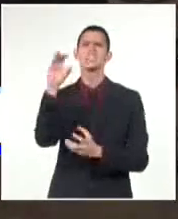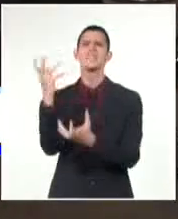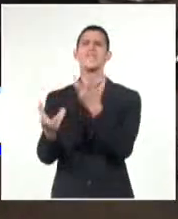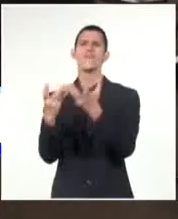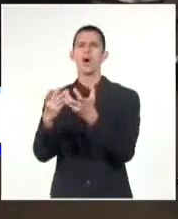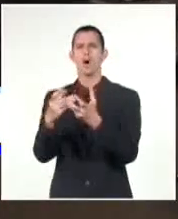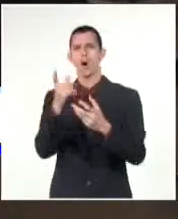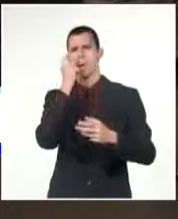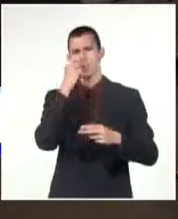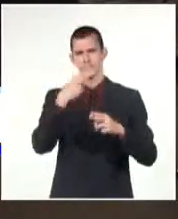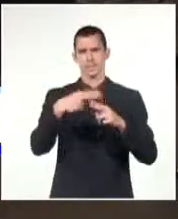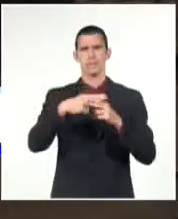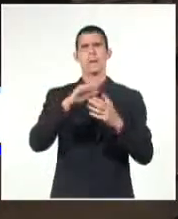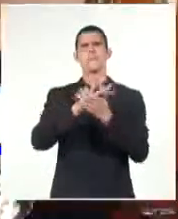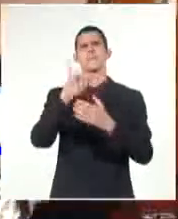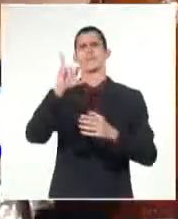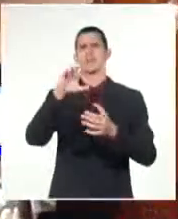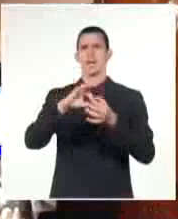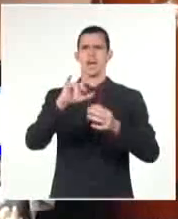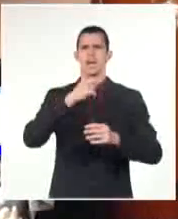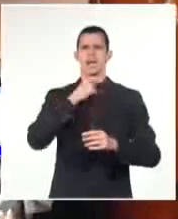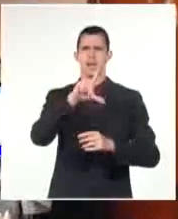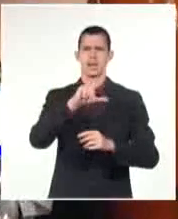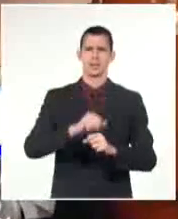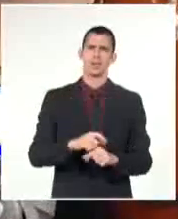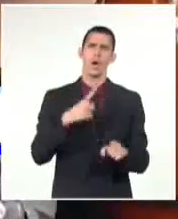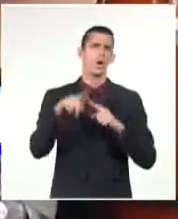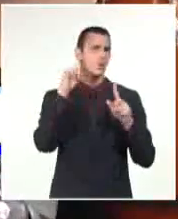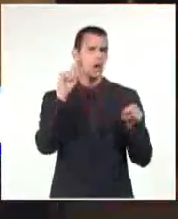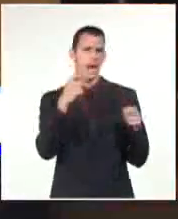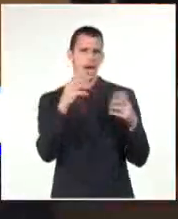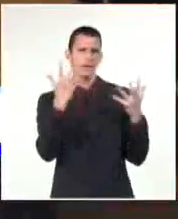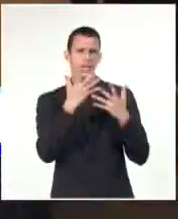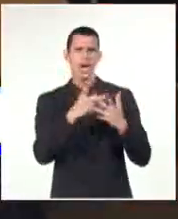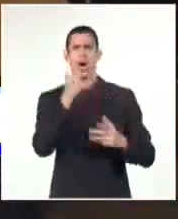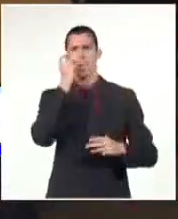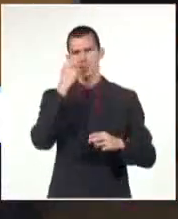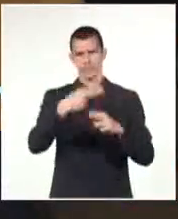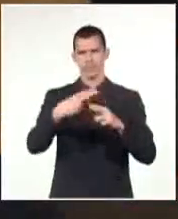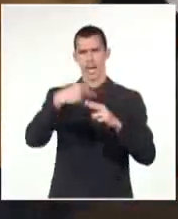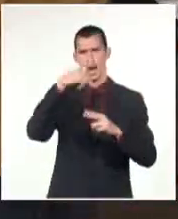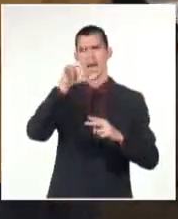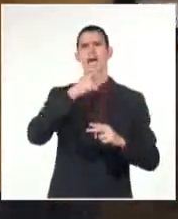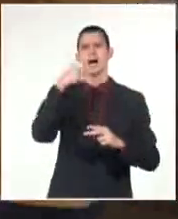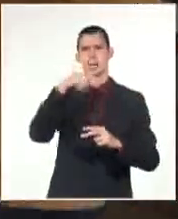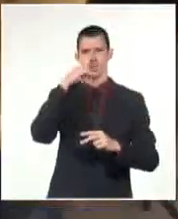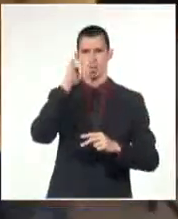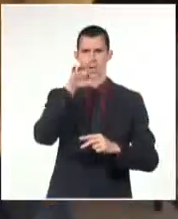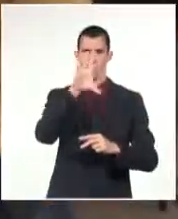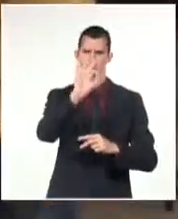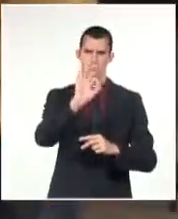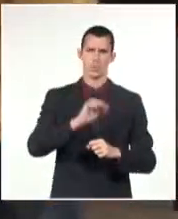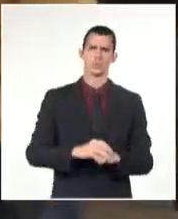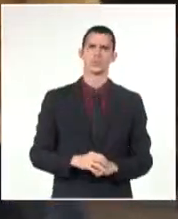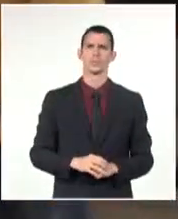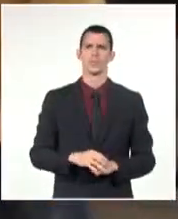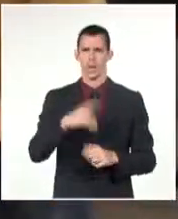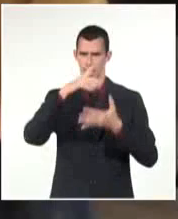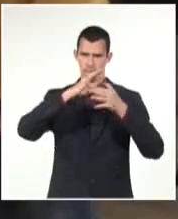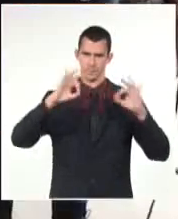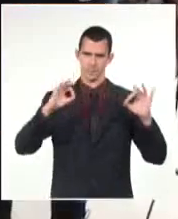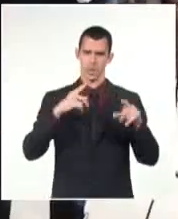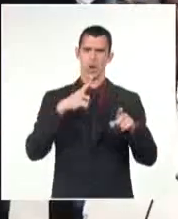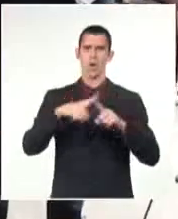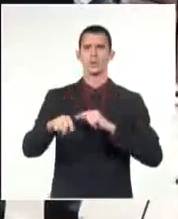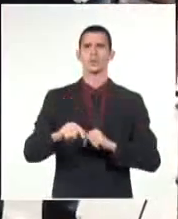del Caimán Barbudo. El galardón en radio fue para Alejandro Loriga del periódico El Artemiseño y Dairon Caballero, periodista de